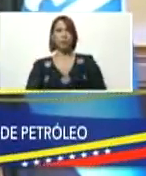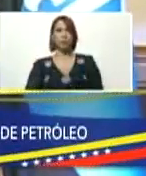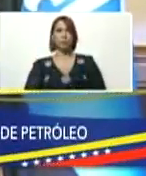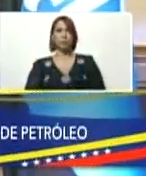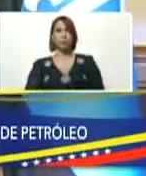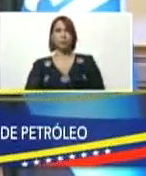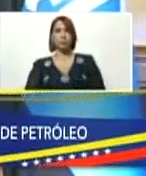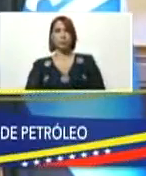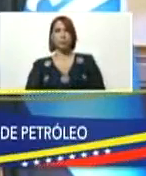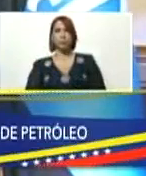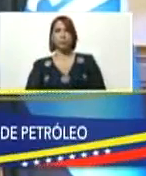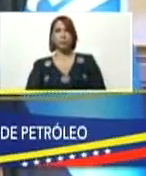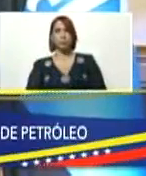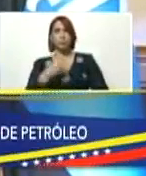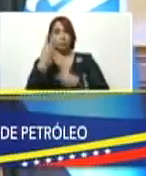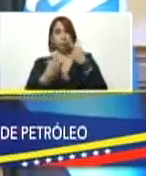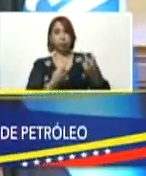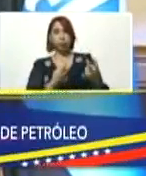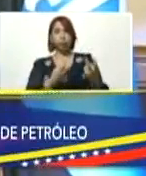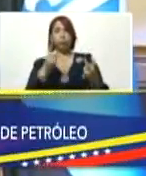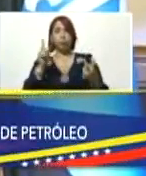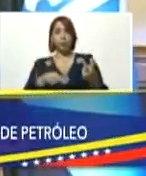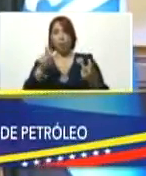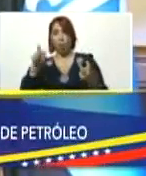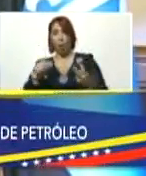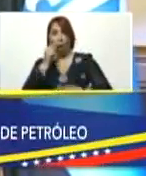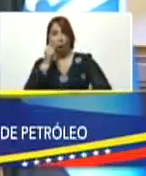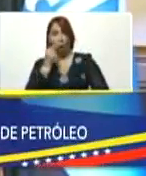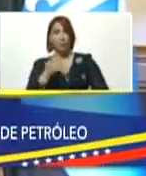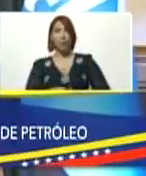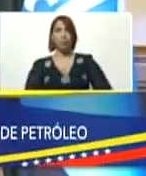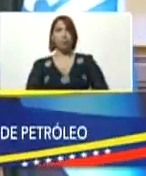Así que esta visita además sirve para